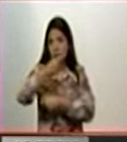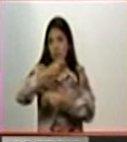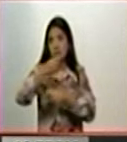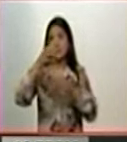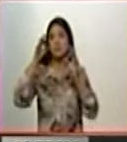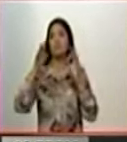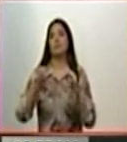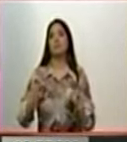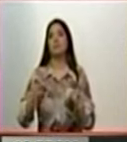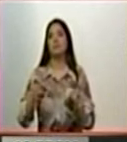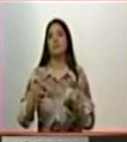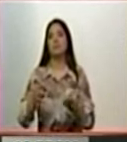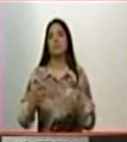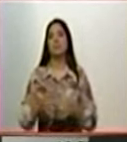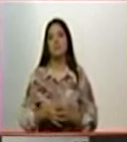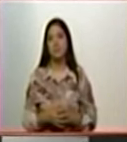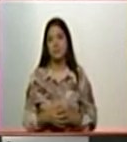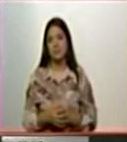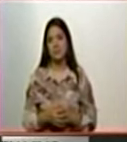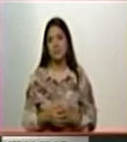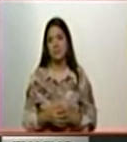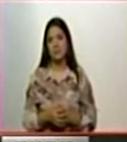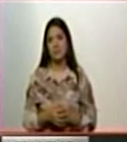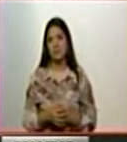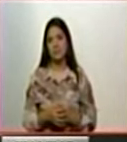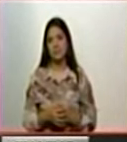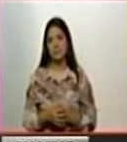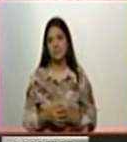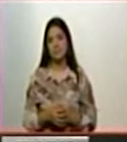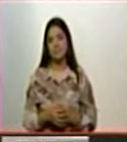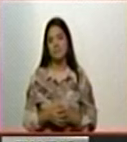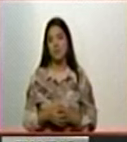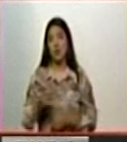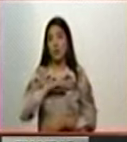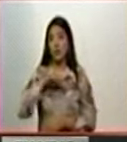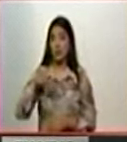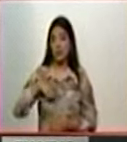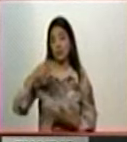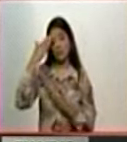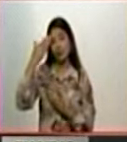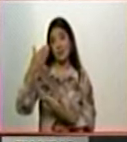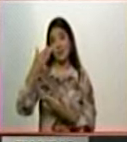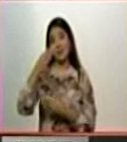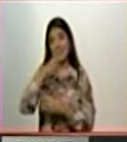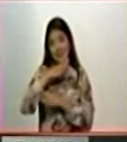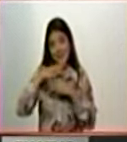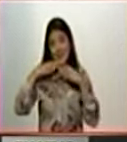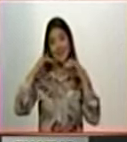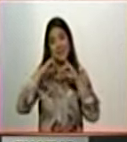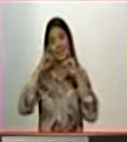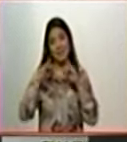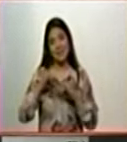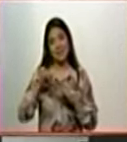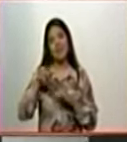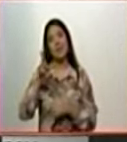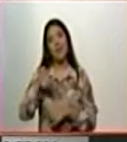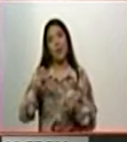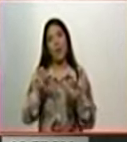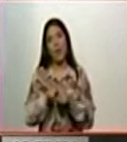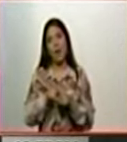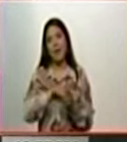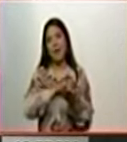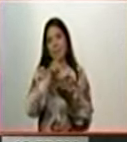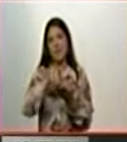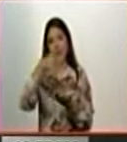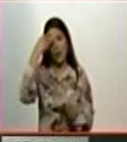duda alguna constituyen un acto criminal. Nosotros saludamos y nos contenta, igual como celebramos la